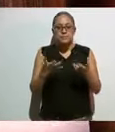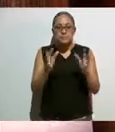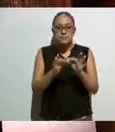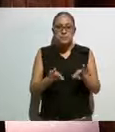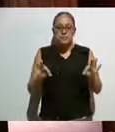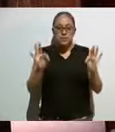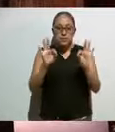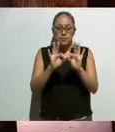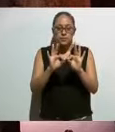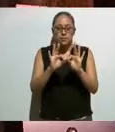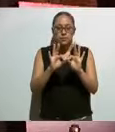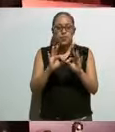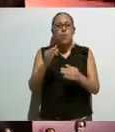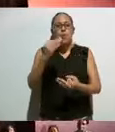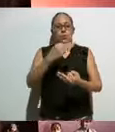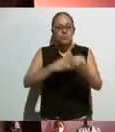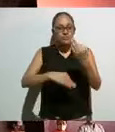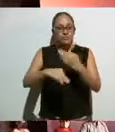todo el pueblo de México